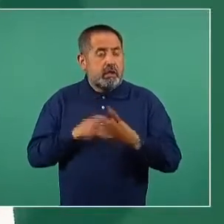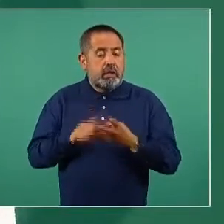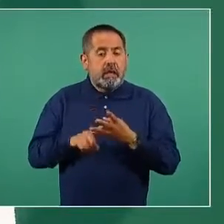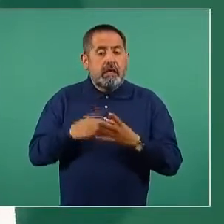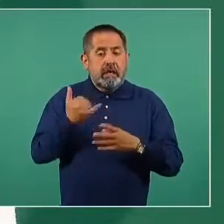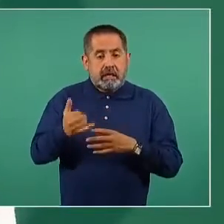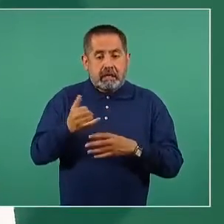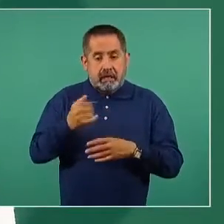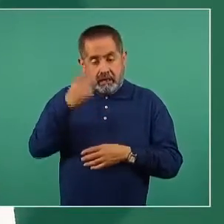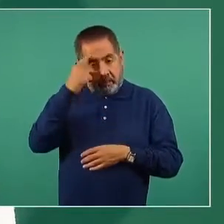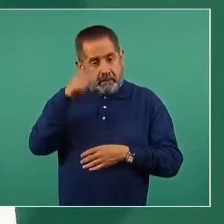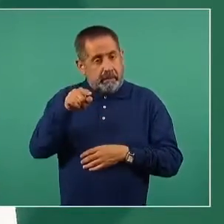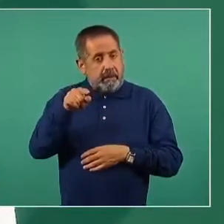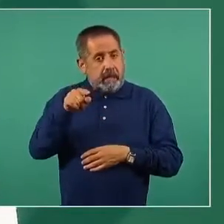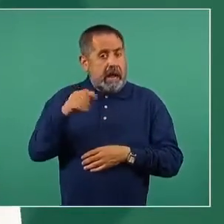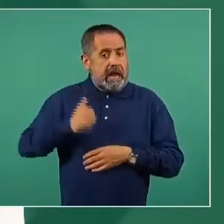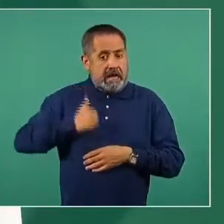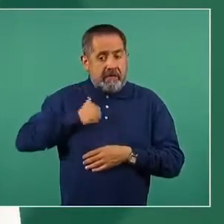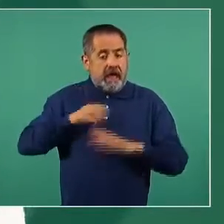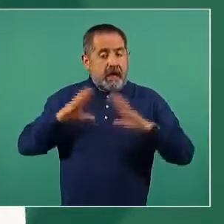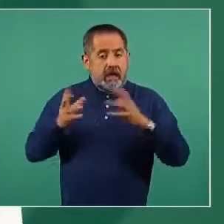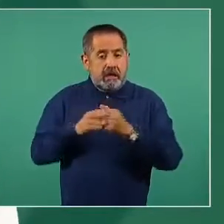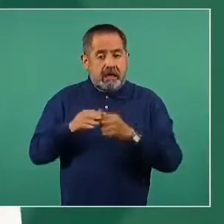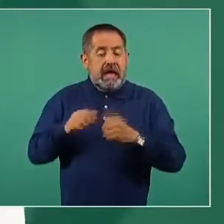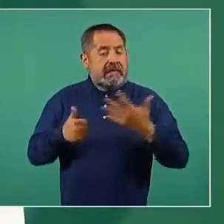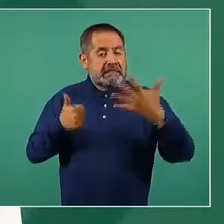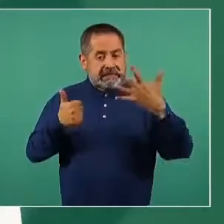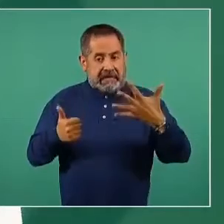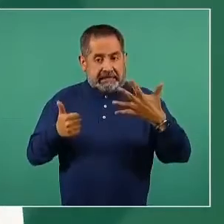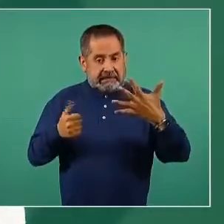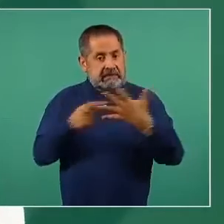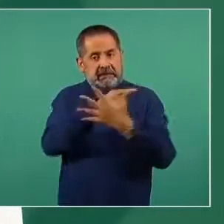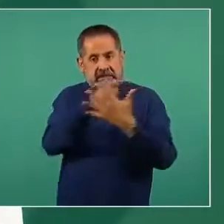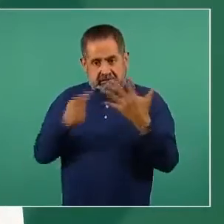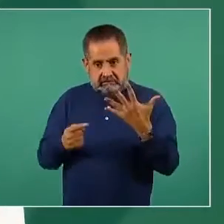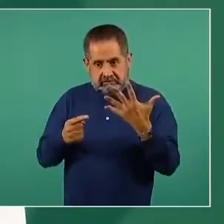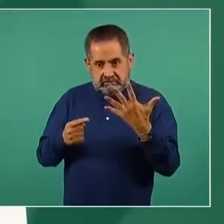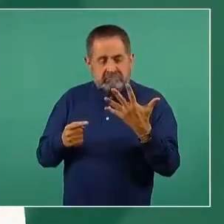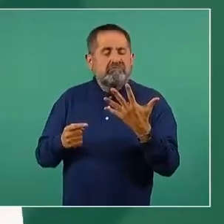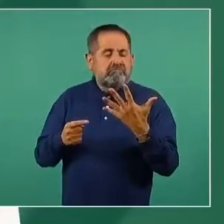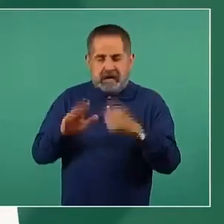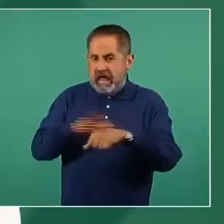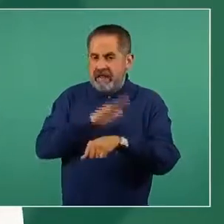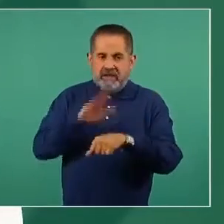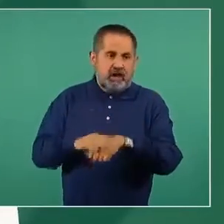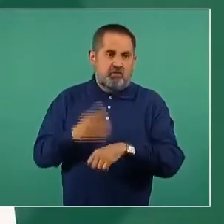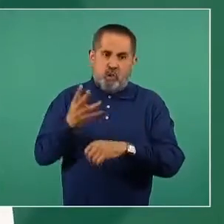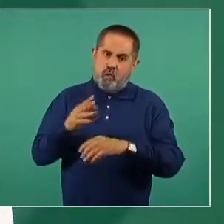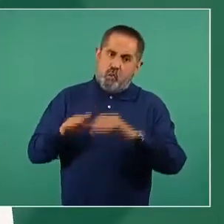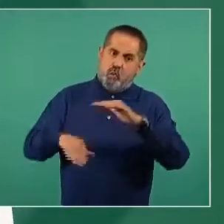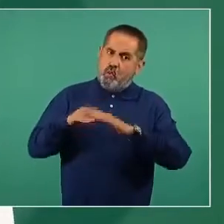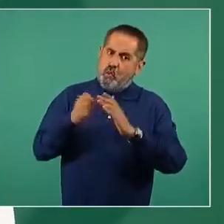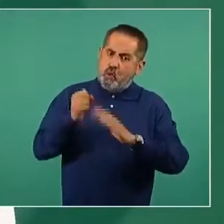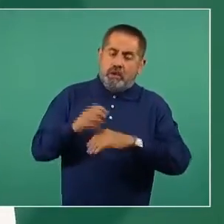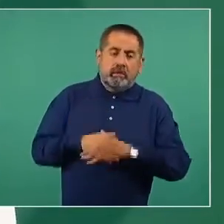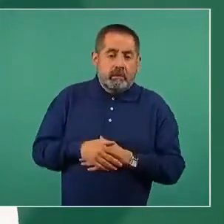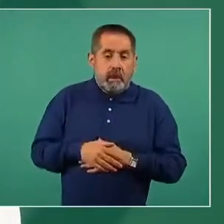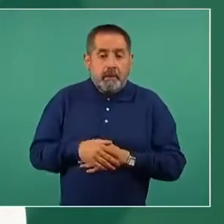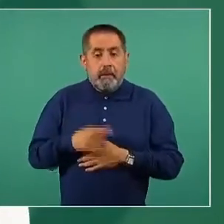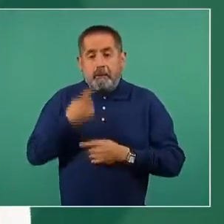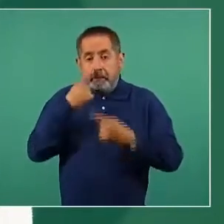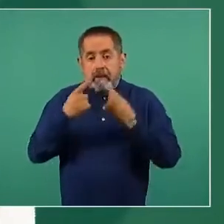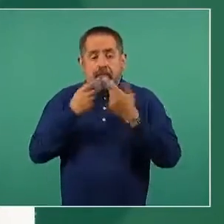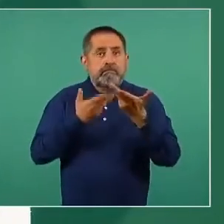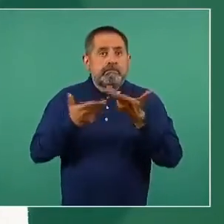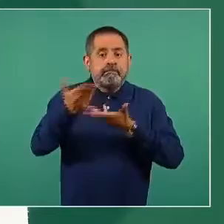Agencia de Regulación Sanitaria de Canadá son las 6 de la región que tienen esta connotación. Entonces, en mecanismos de